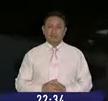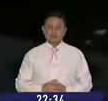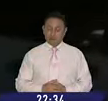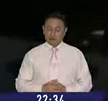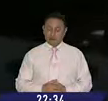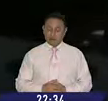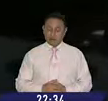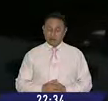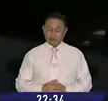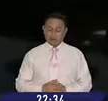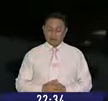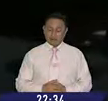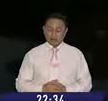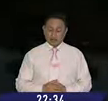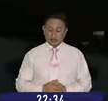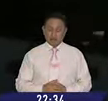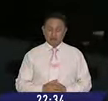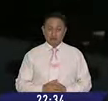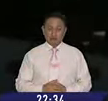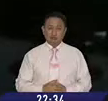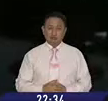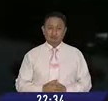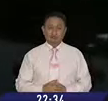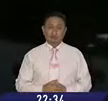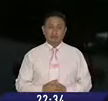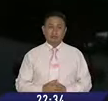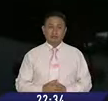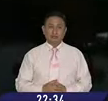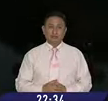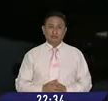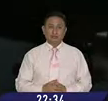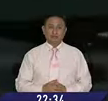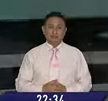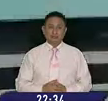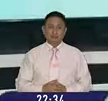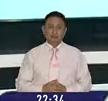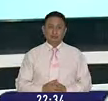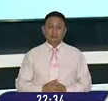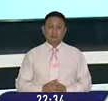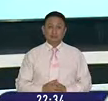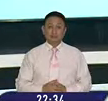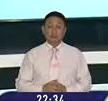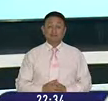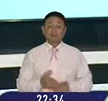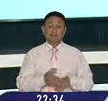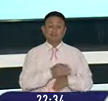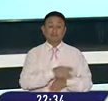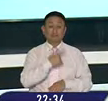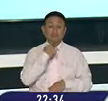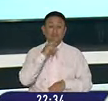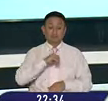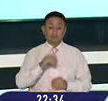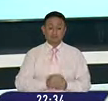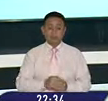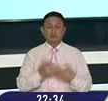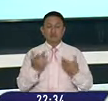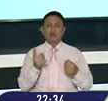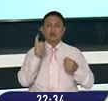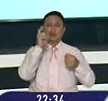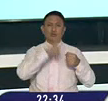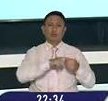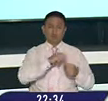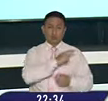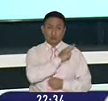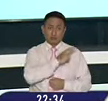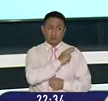rescatará. Informó Jorge Escobar. Para ir Como lo anunciamos, la asignación de cupos para